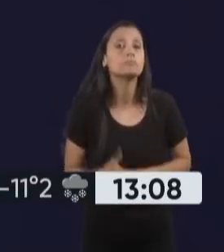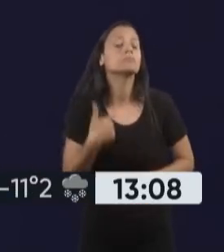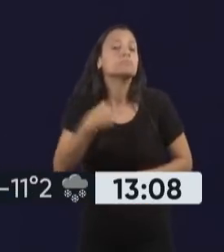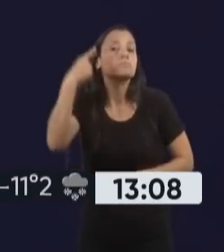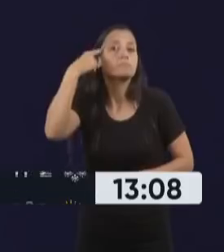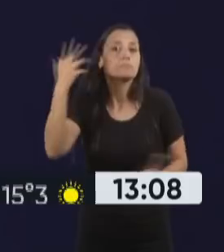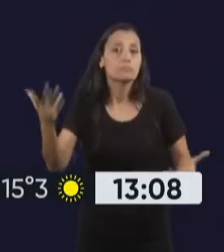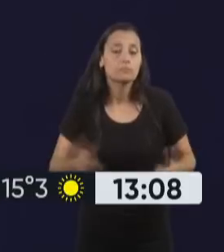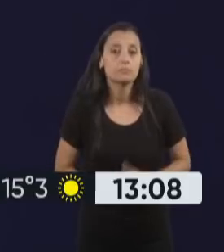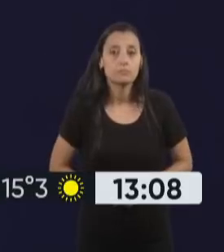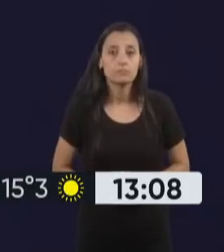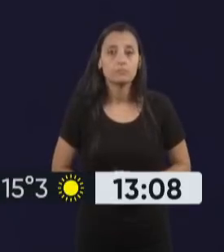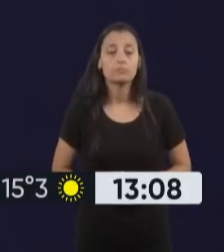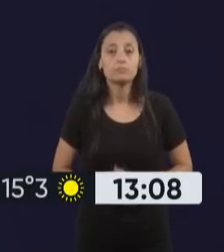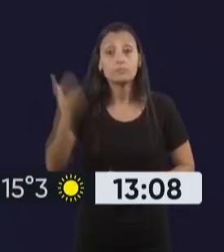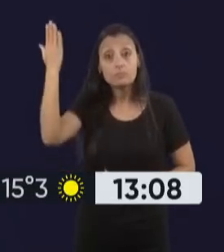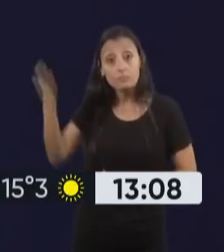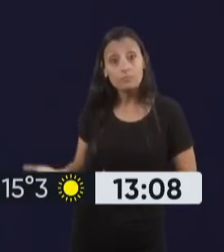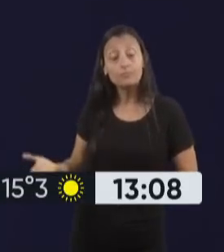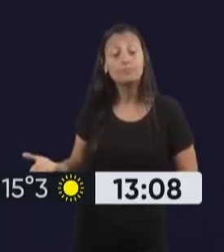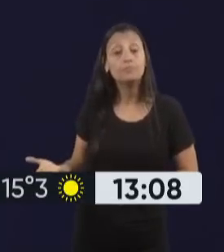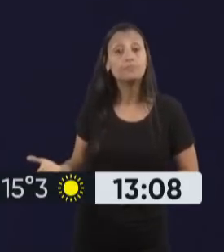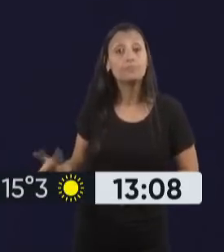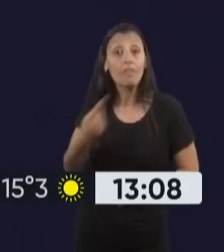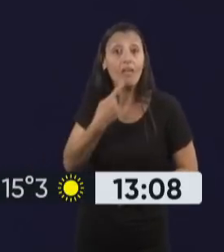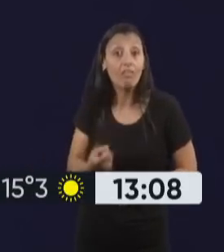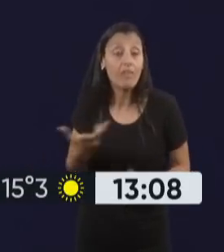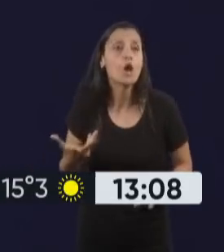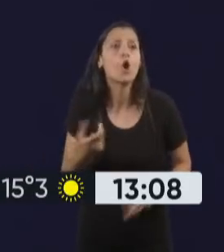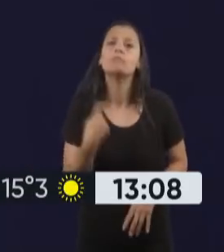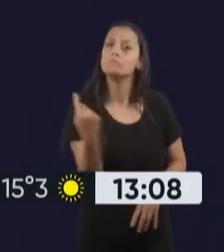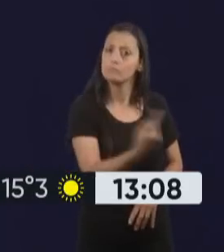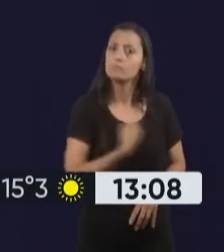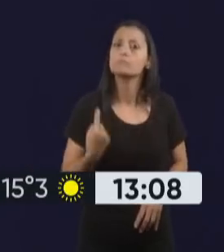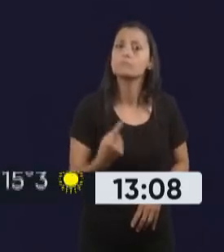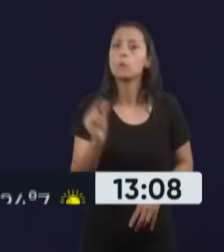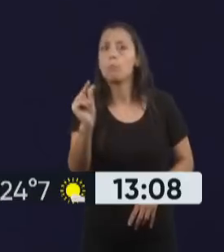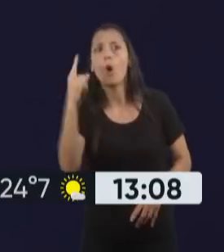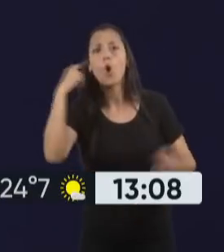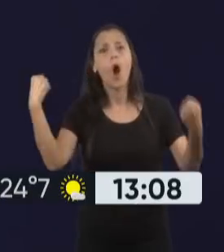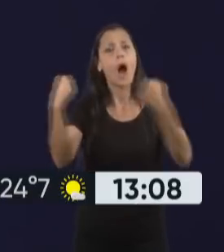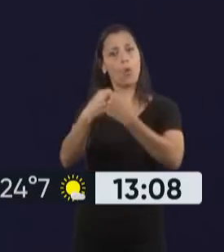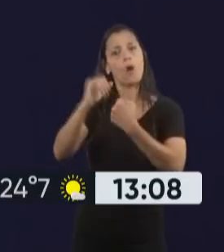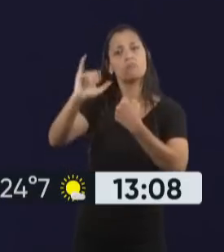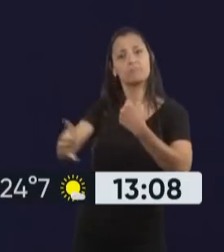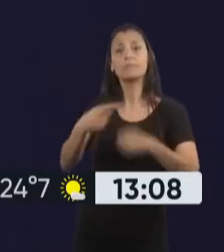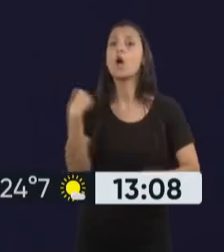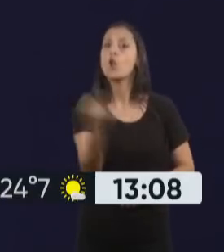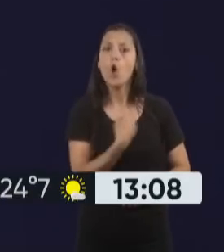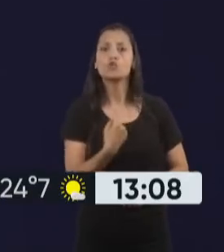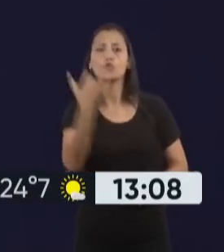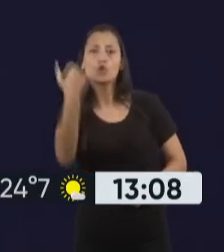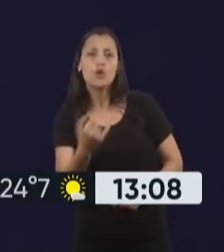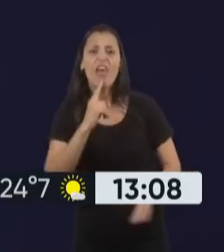entiendo que lo que Arriazu en definitiva en algún punto coincide en que nosotros no damos pasos en